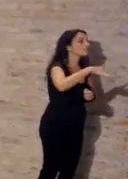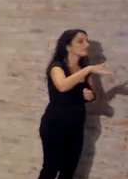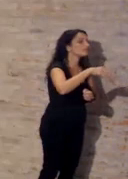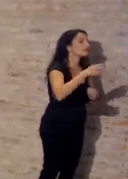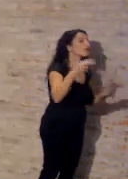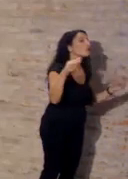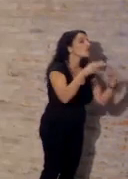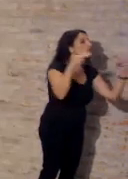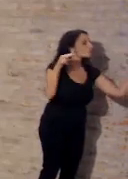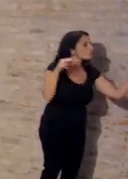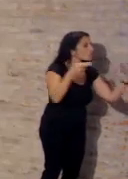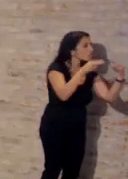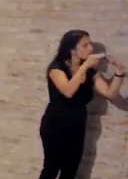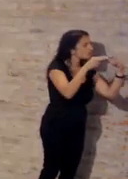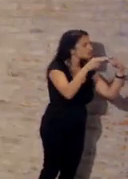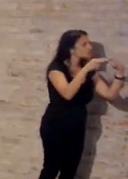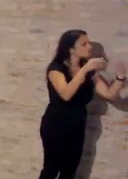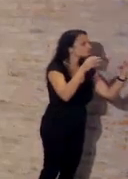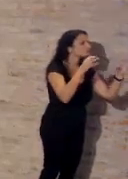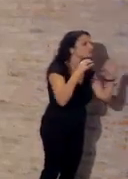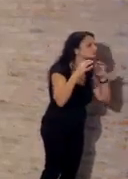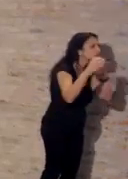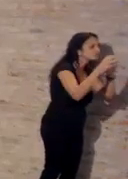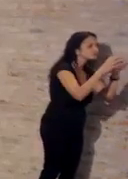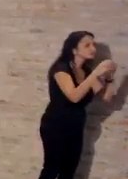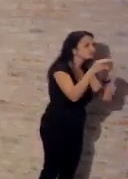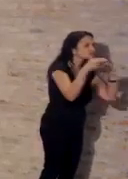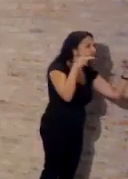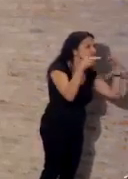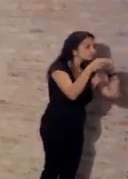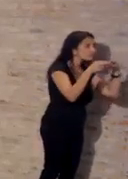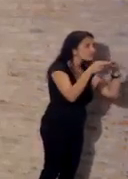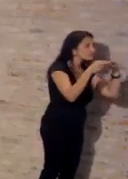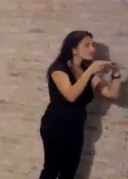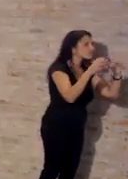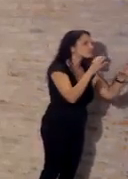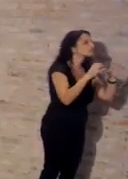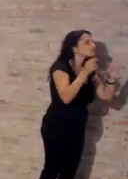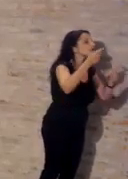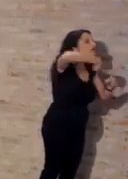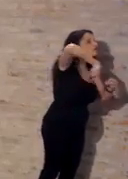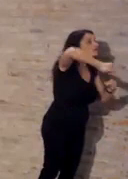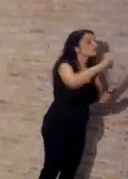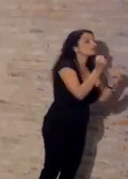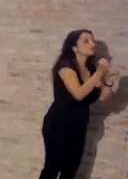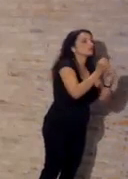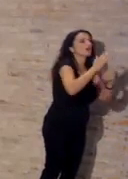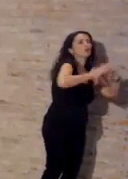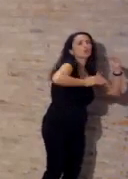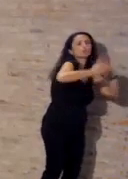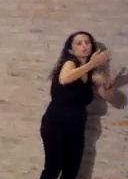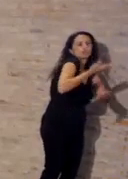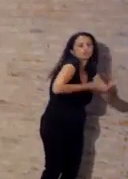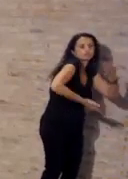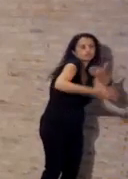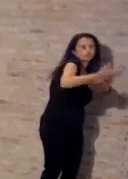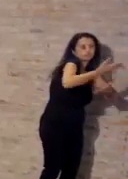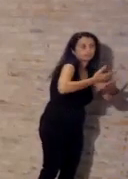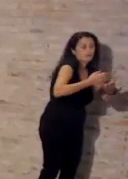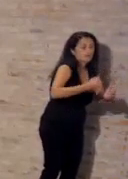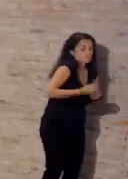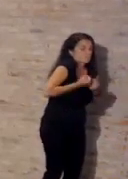estos donde podamos encontrarnos escucharnos y debatir para construir desde lo colectivo la